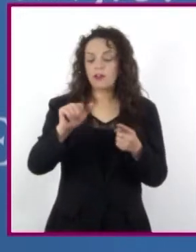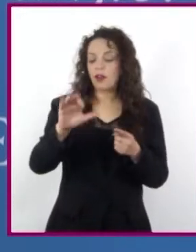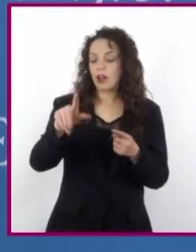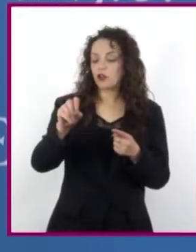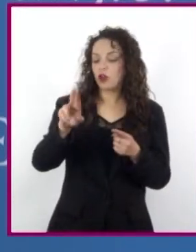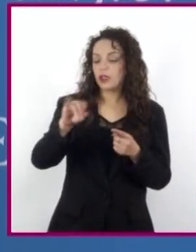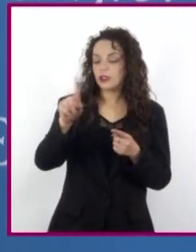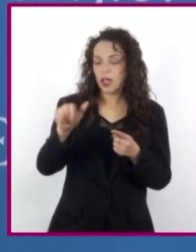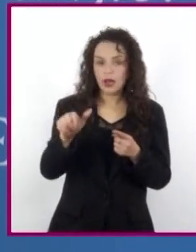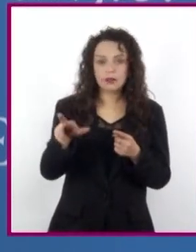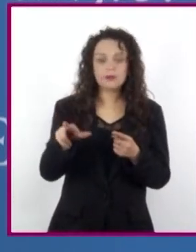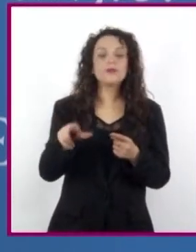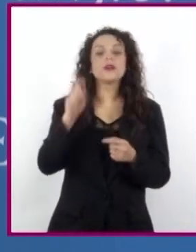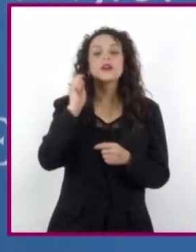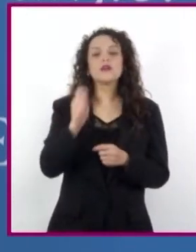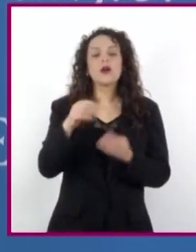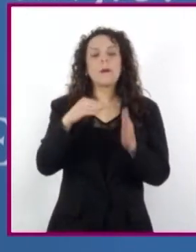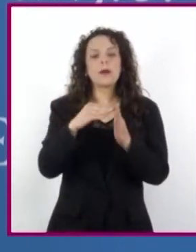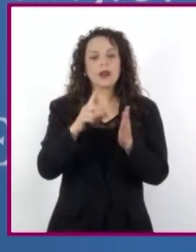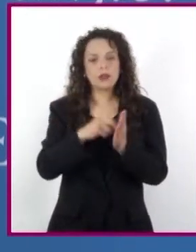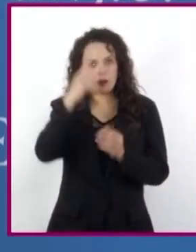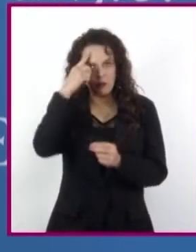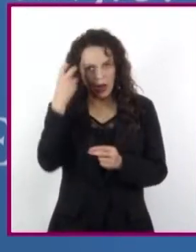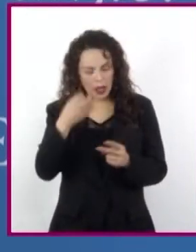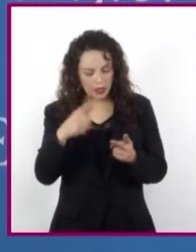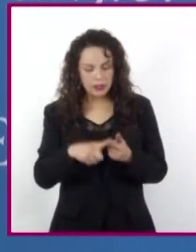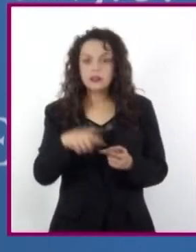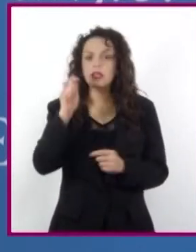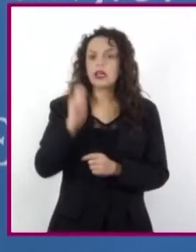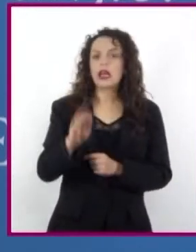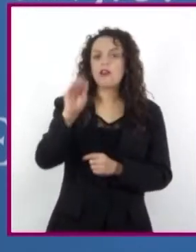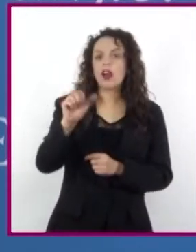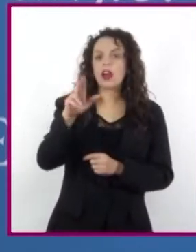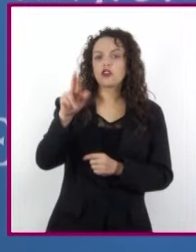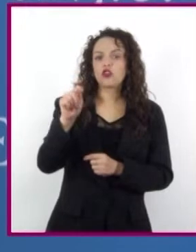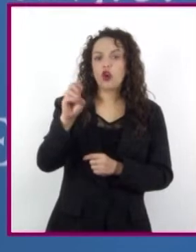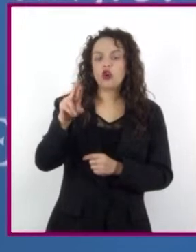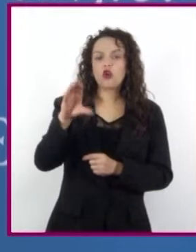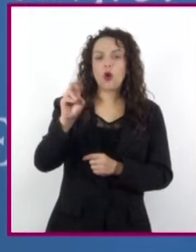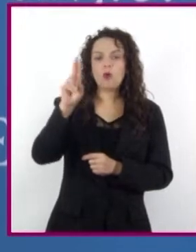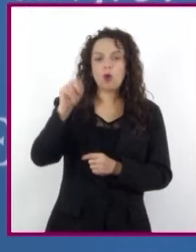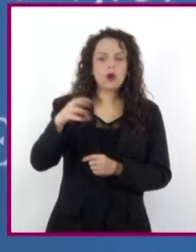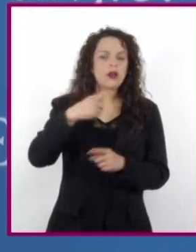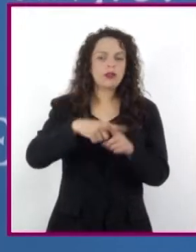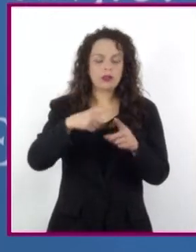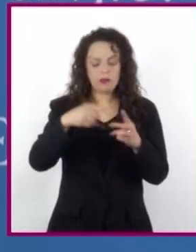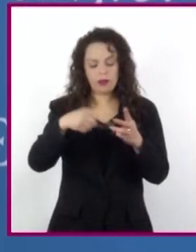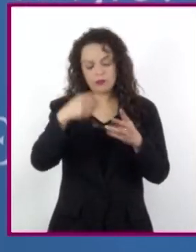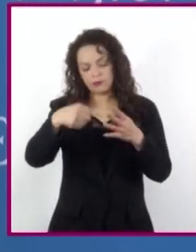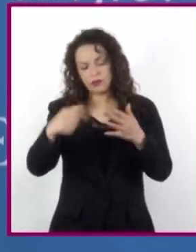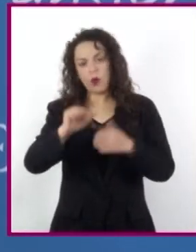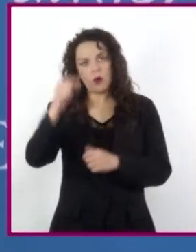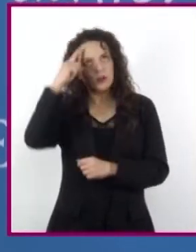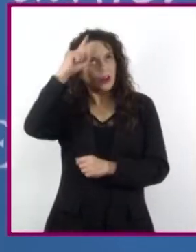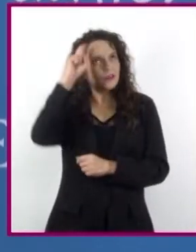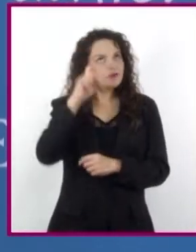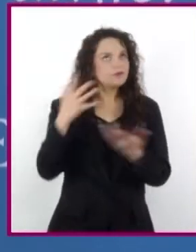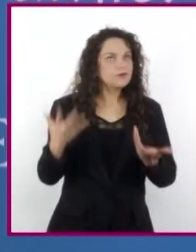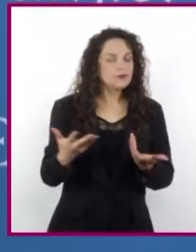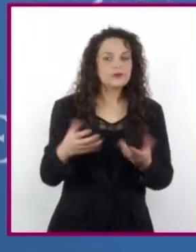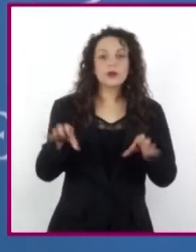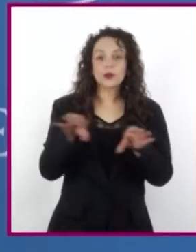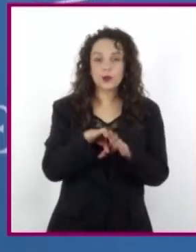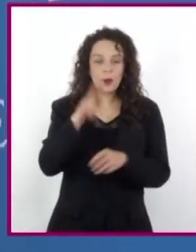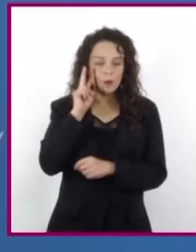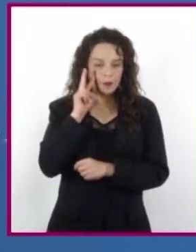los métodos de factorización, qué es un factor común, entre otras preguntas. ¿Qué les parece, apreciables alumnas